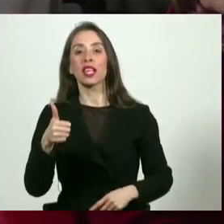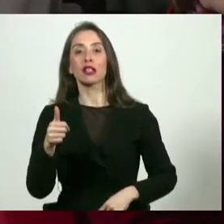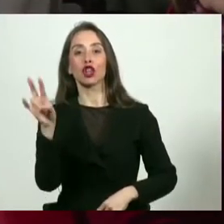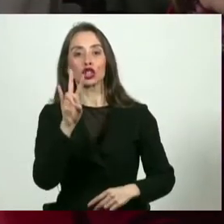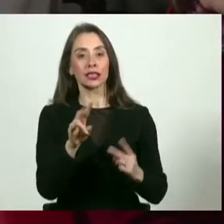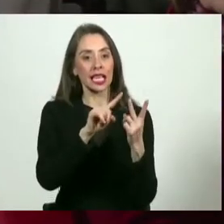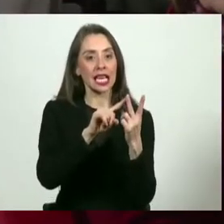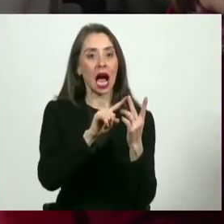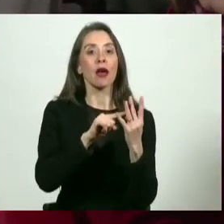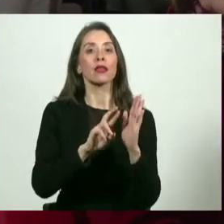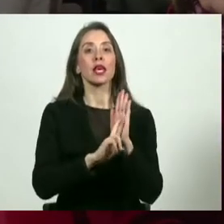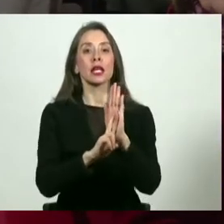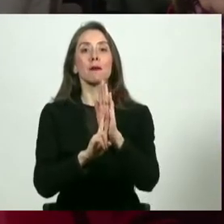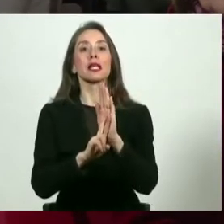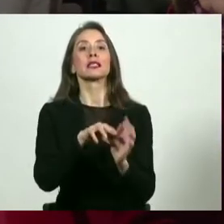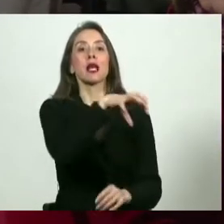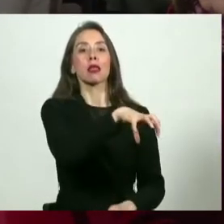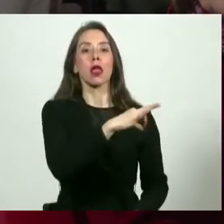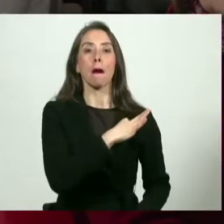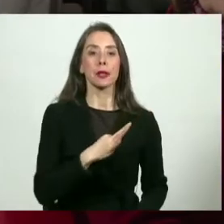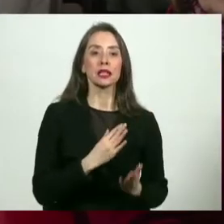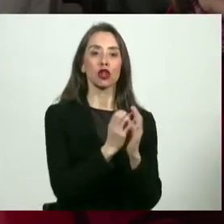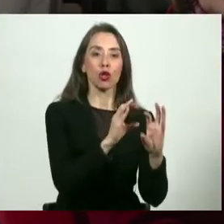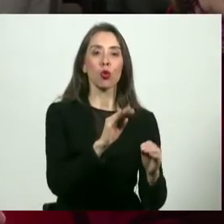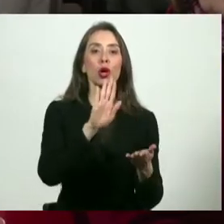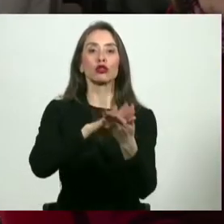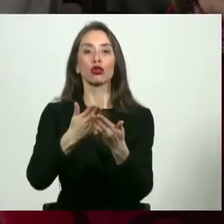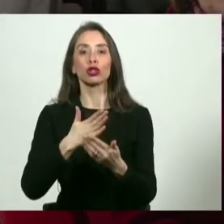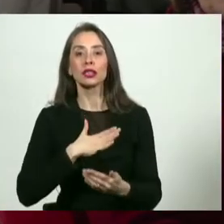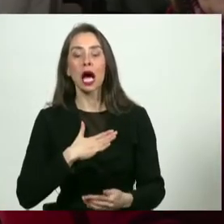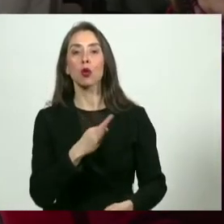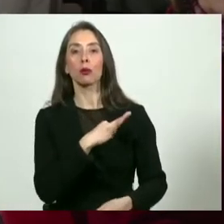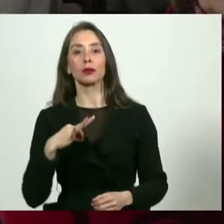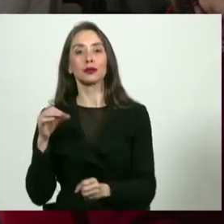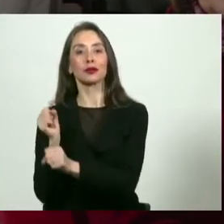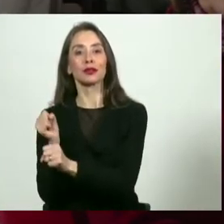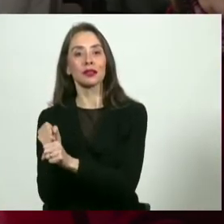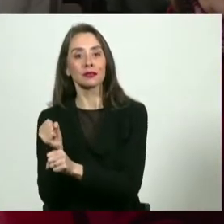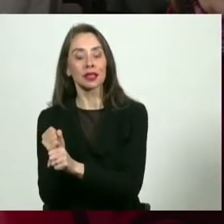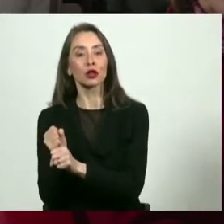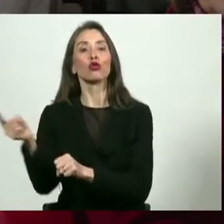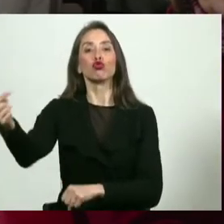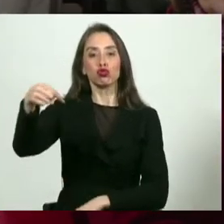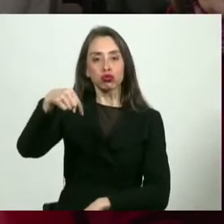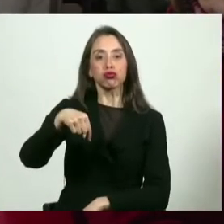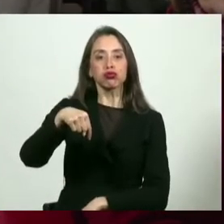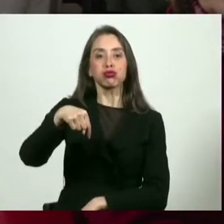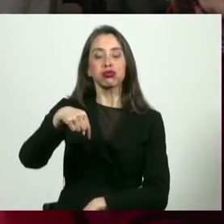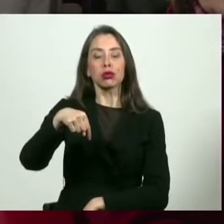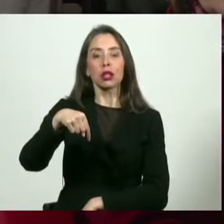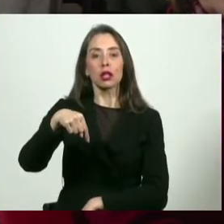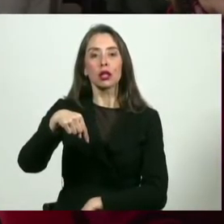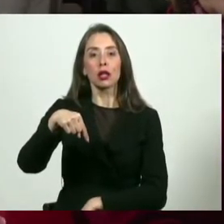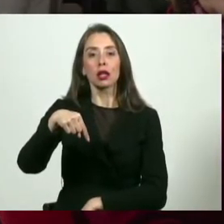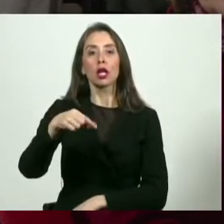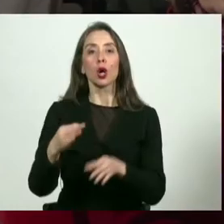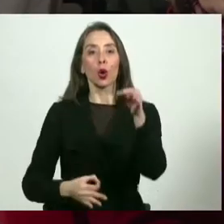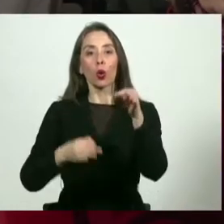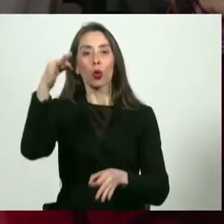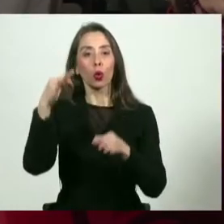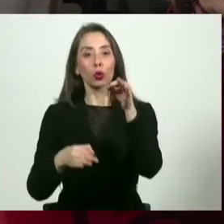y representante de los ministerios de Educación, Salud, Trabajo. Estuvo también presente